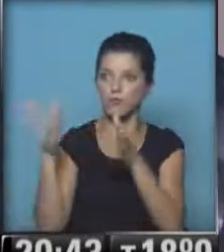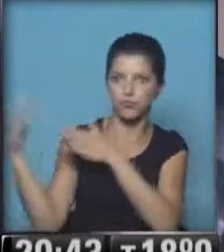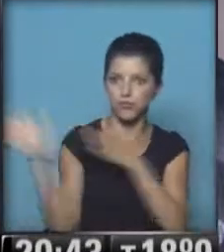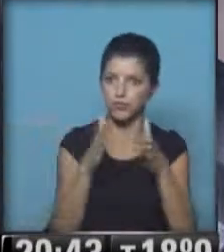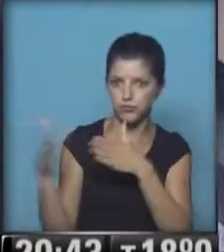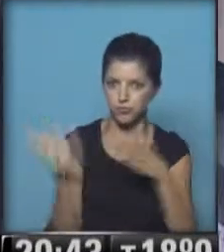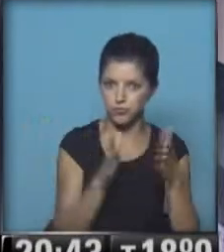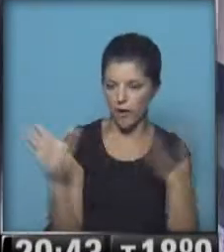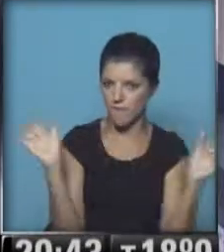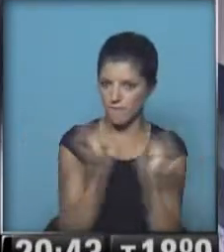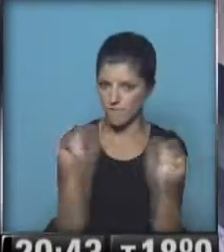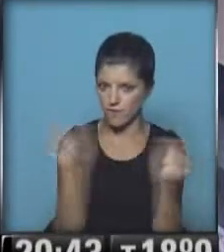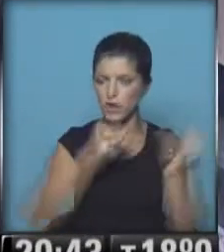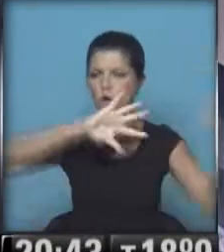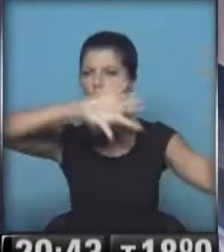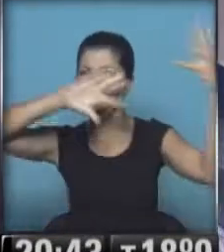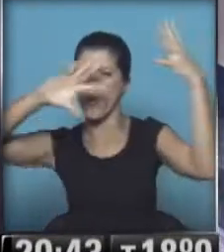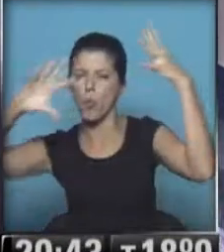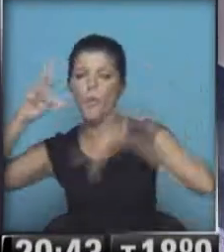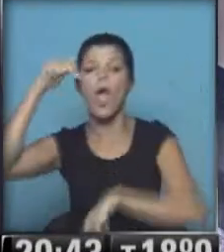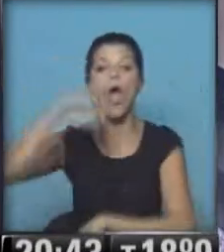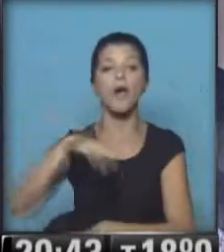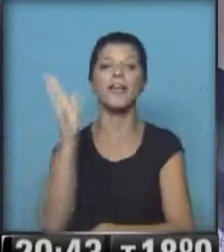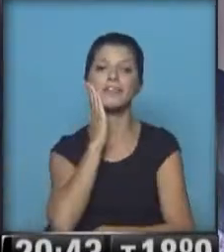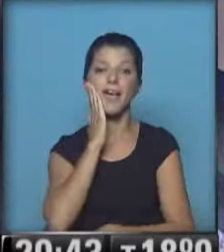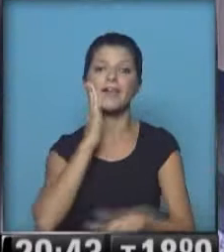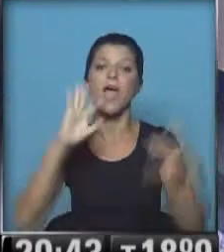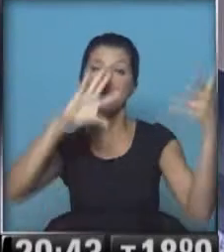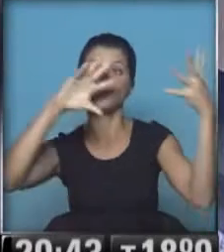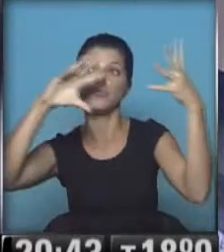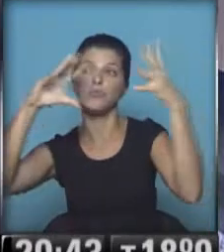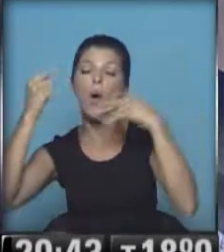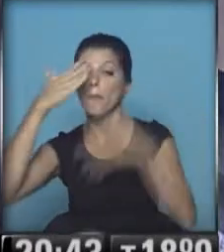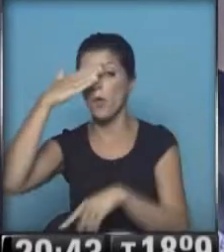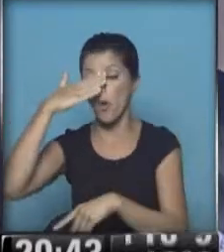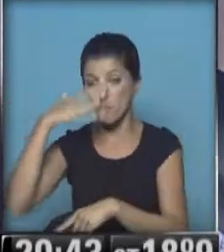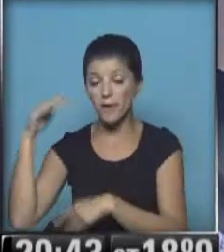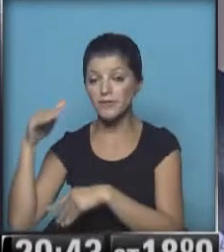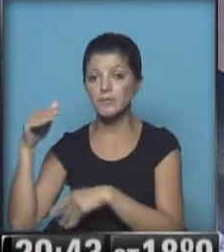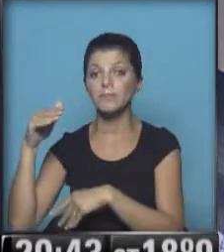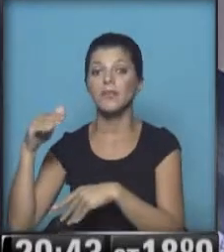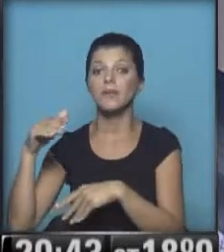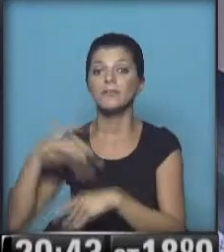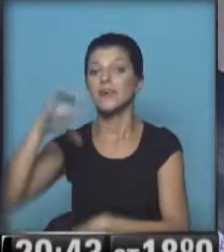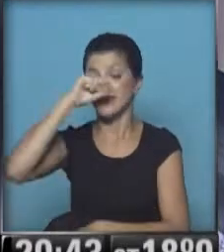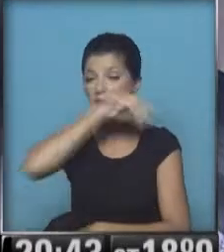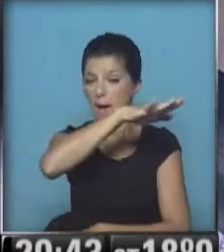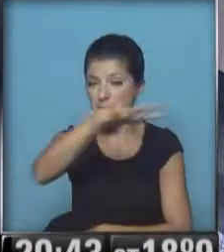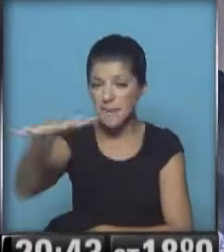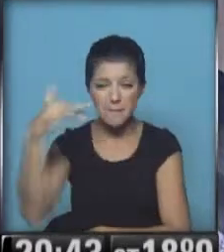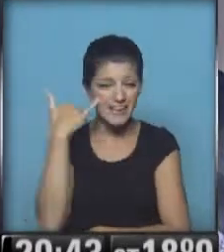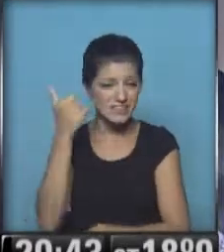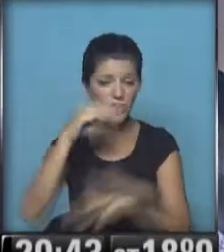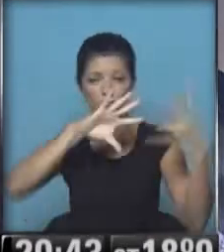jornada bastante fresca con mucha nubosidad. En horas de la tarde se despejó un poquito el cielo, pero desde el sudoeste de Buenos Aires, desde La Pampa, ya se acerca una